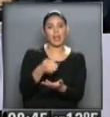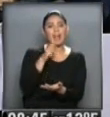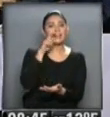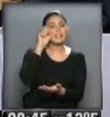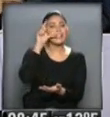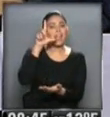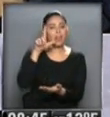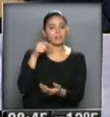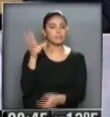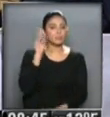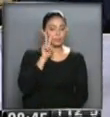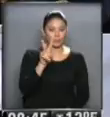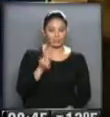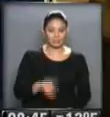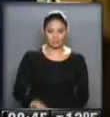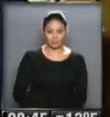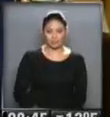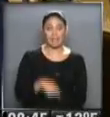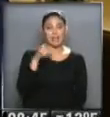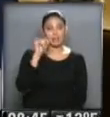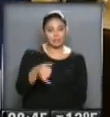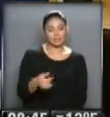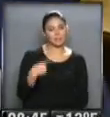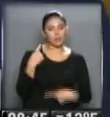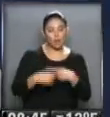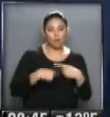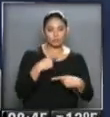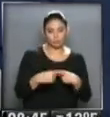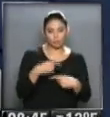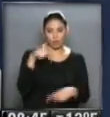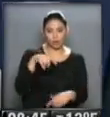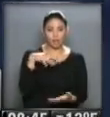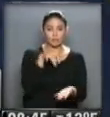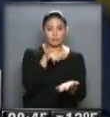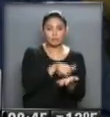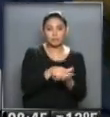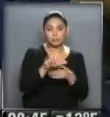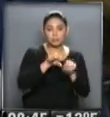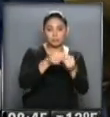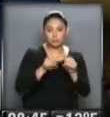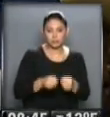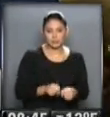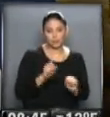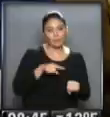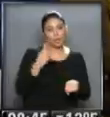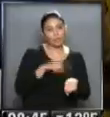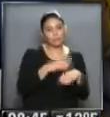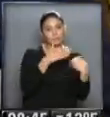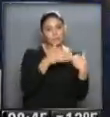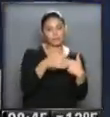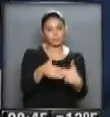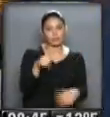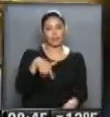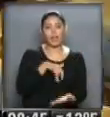Te escuchamos, Ariel. Sí, continúa entonces aquí los vuelos cancelados y demorados en